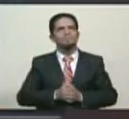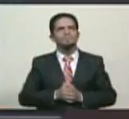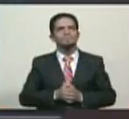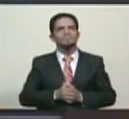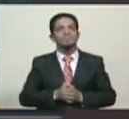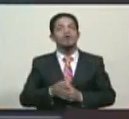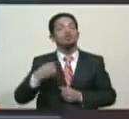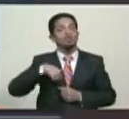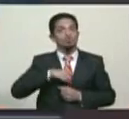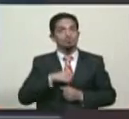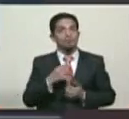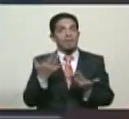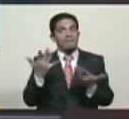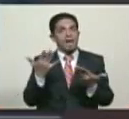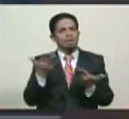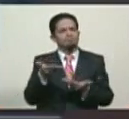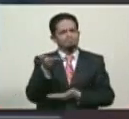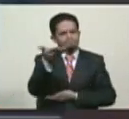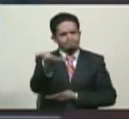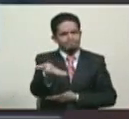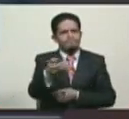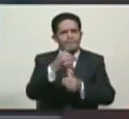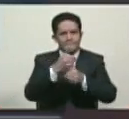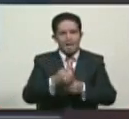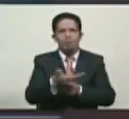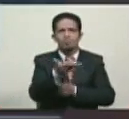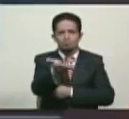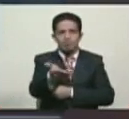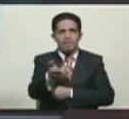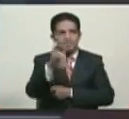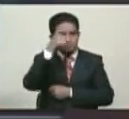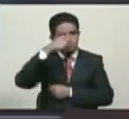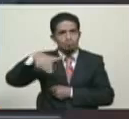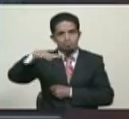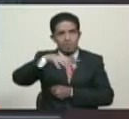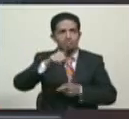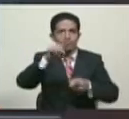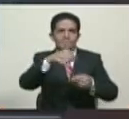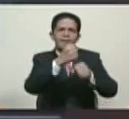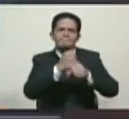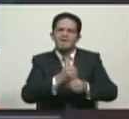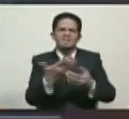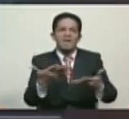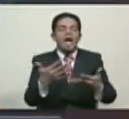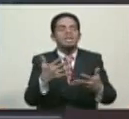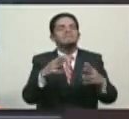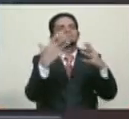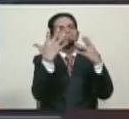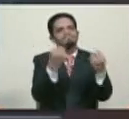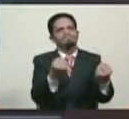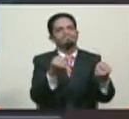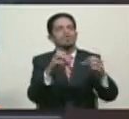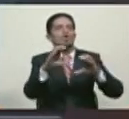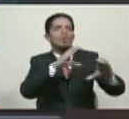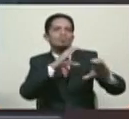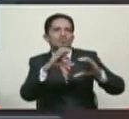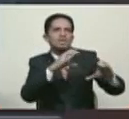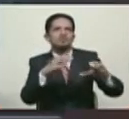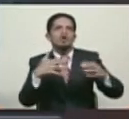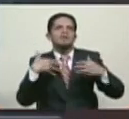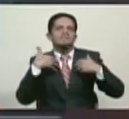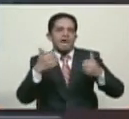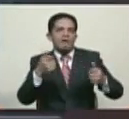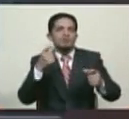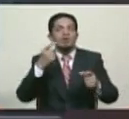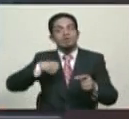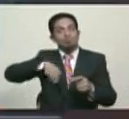manos siguen extendidas, esperando de ustedes lo que el pueblo también espera, un entendimiento sano, amplio, para que nuestro